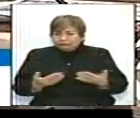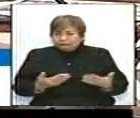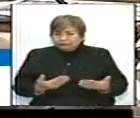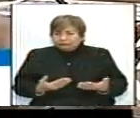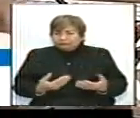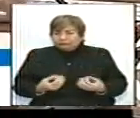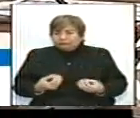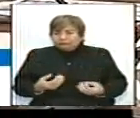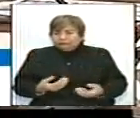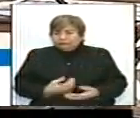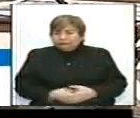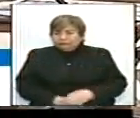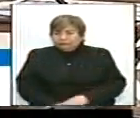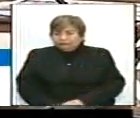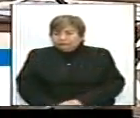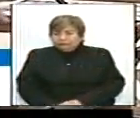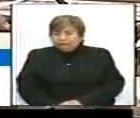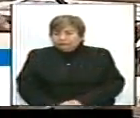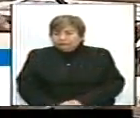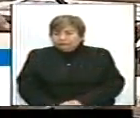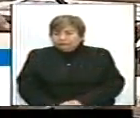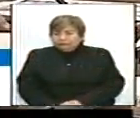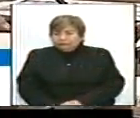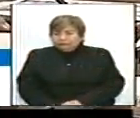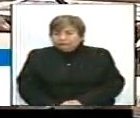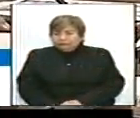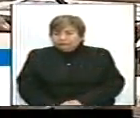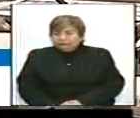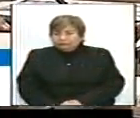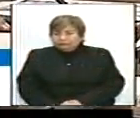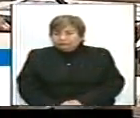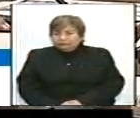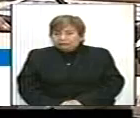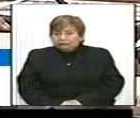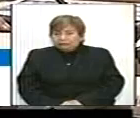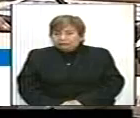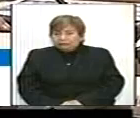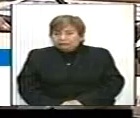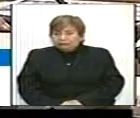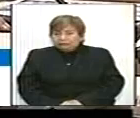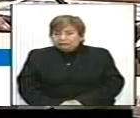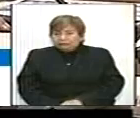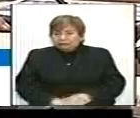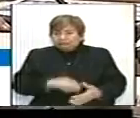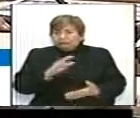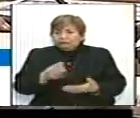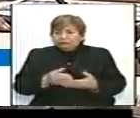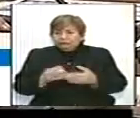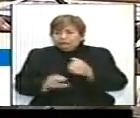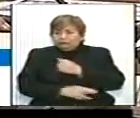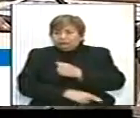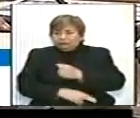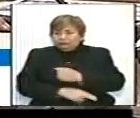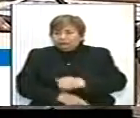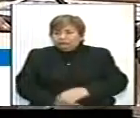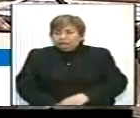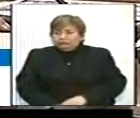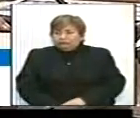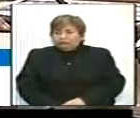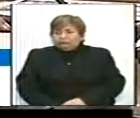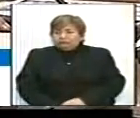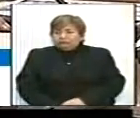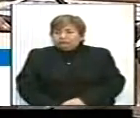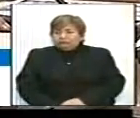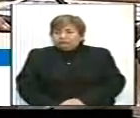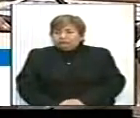equipo grande abocado al desarrollo del proyecto de los colegios de alto rendimiento a nivel nacional, y en particular